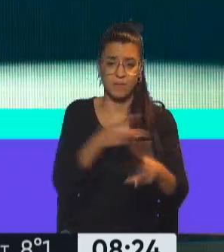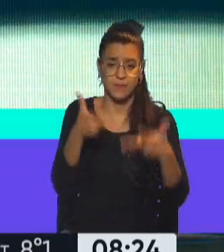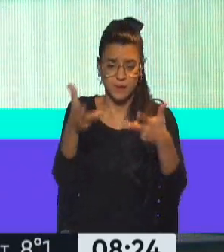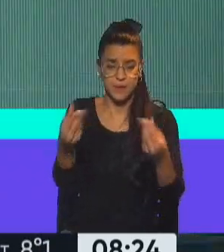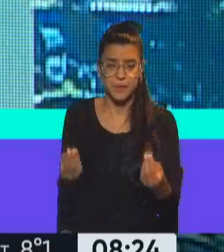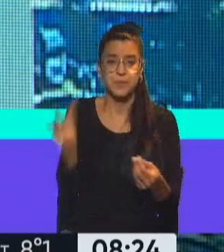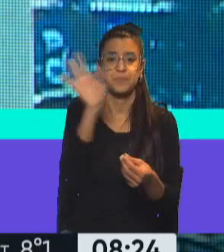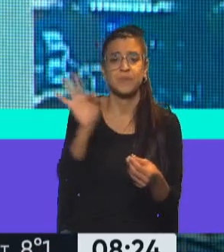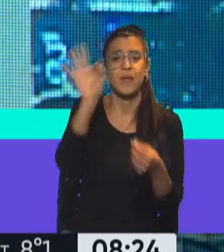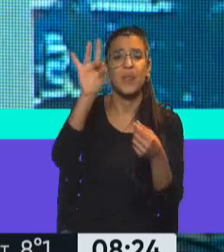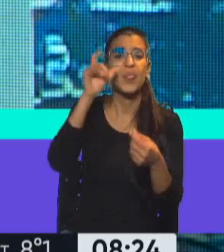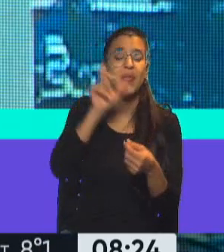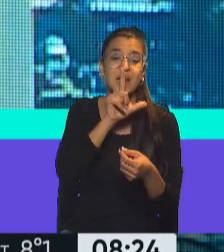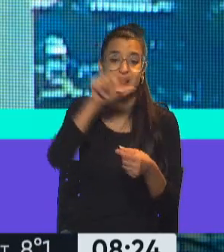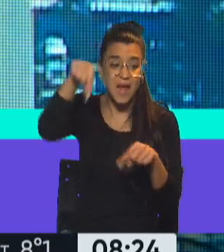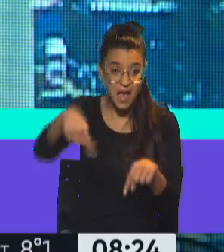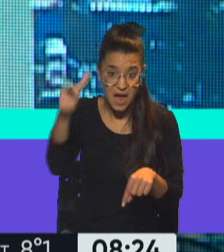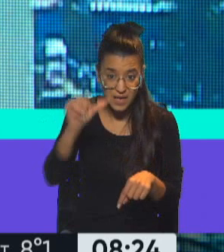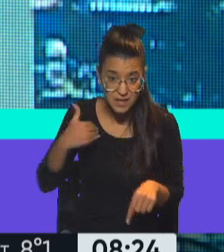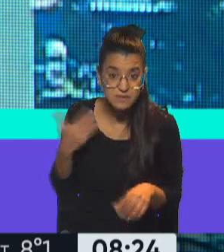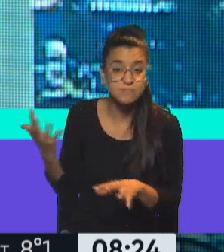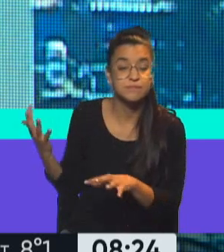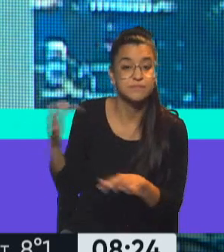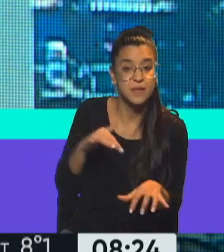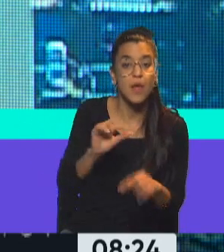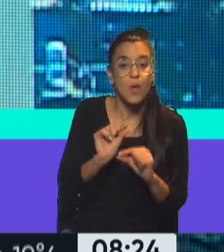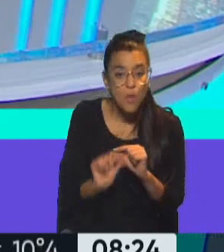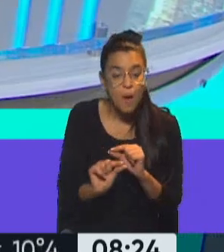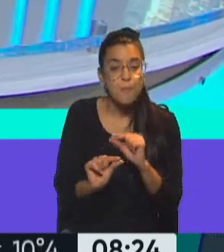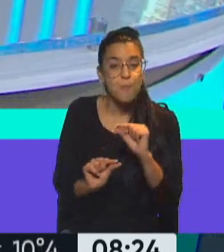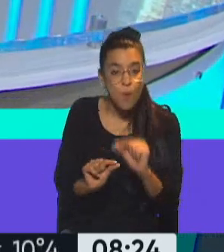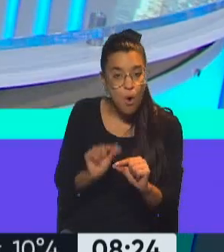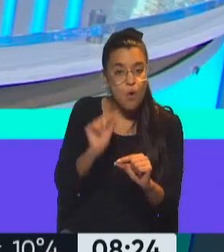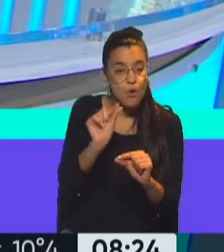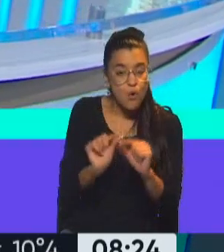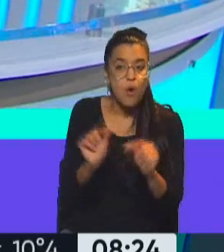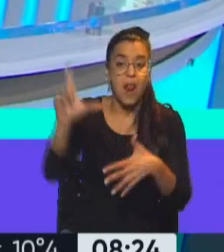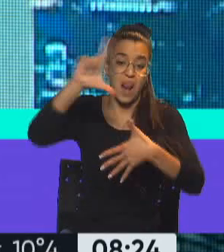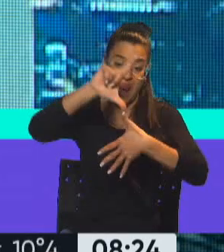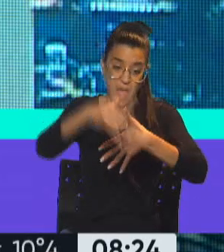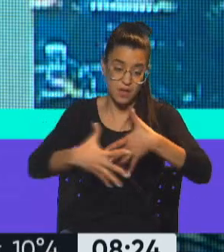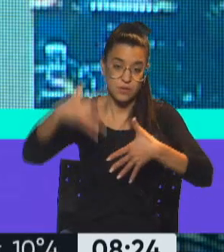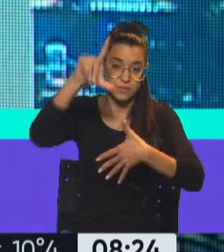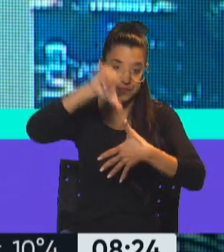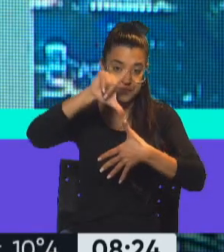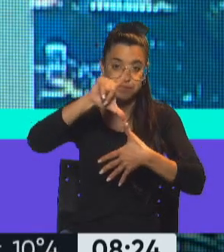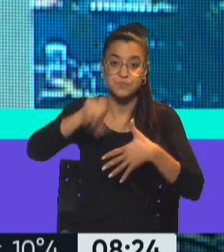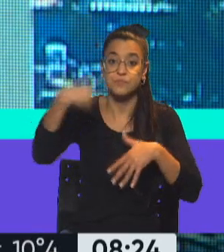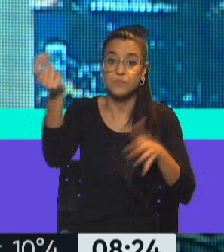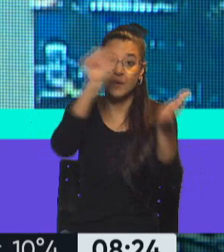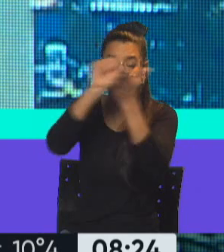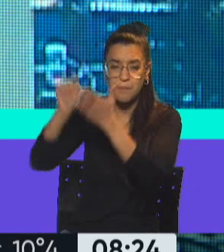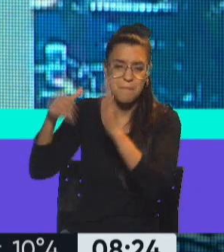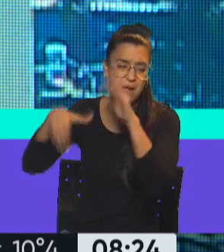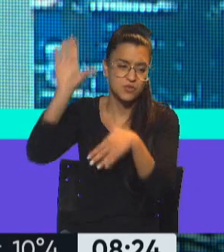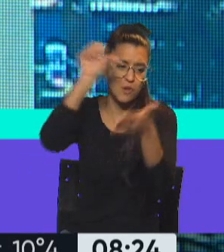la variante Delta en nuestro país está ingresando lentamente en toda Latinoamérica. En el resto de los países, en la